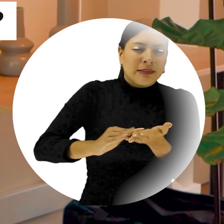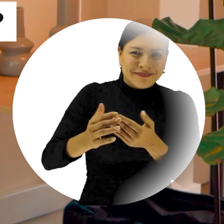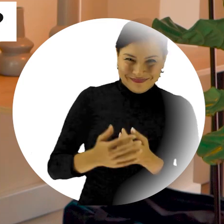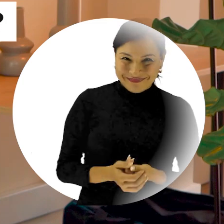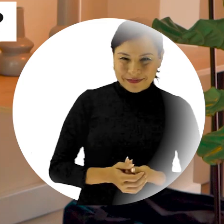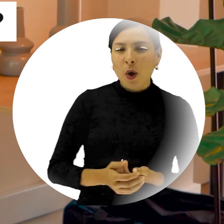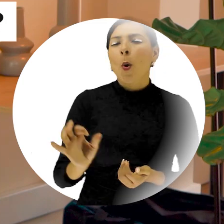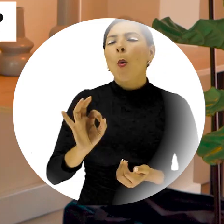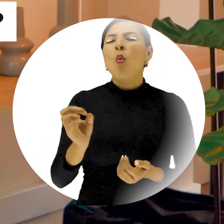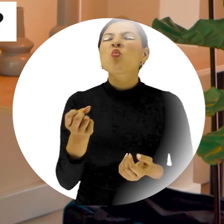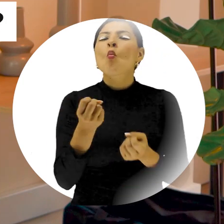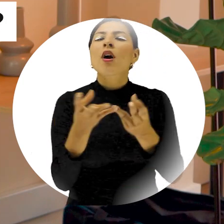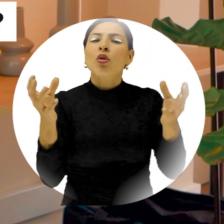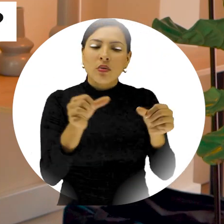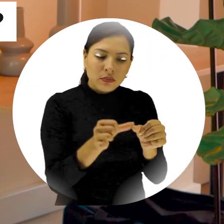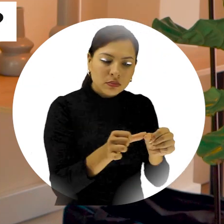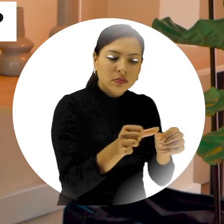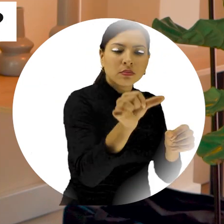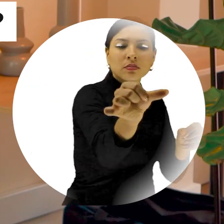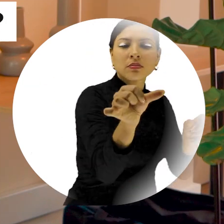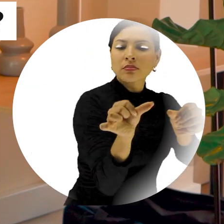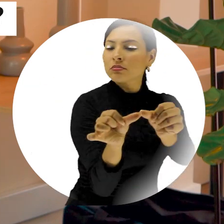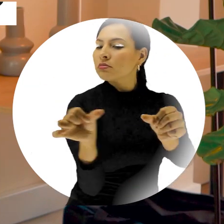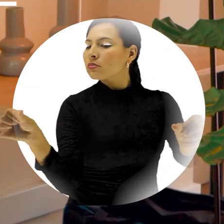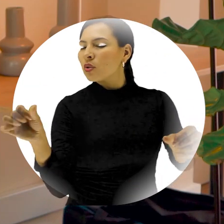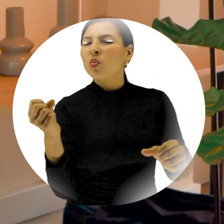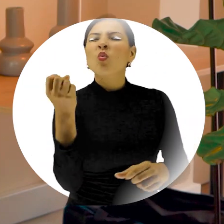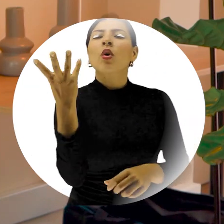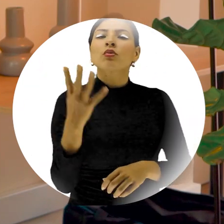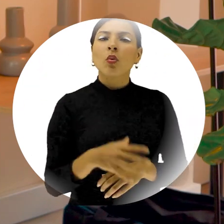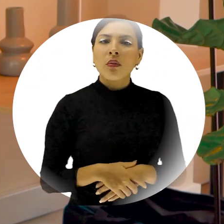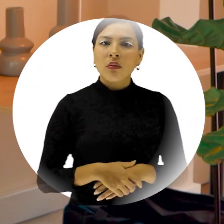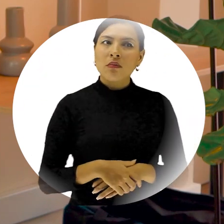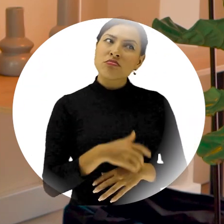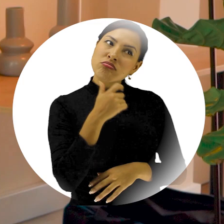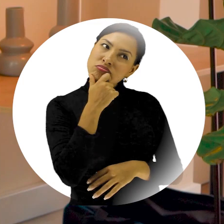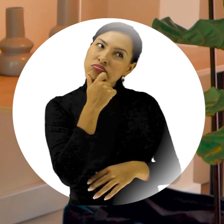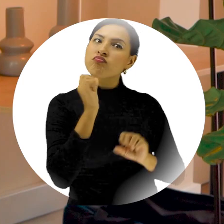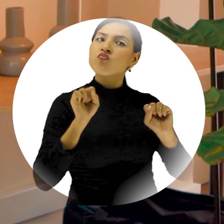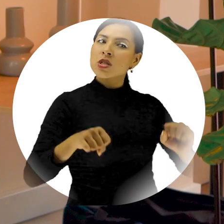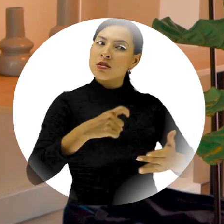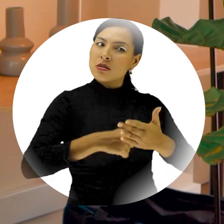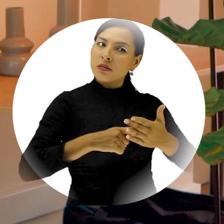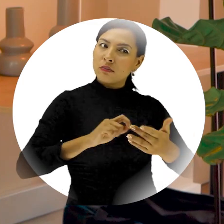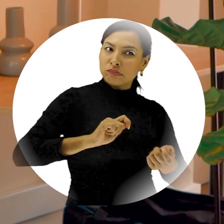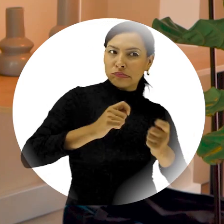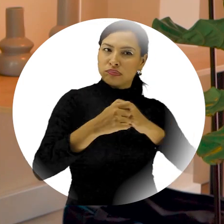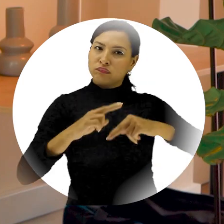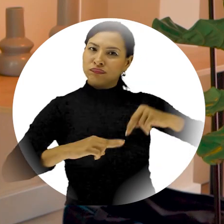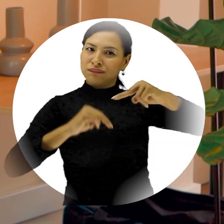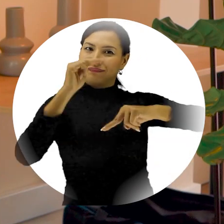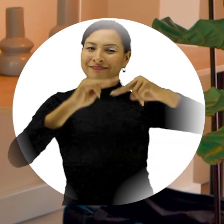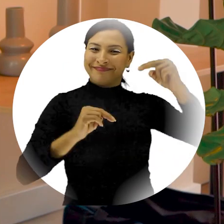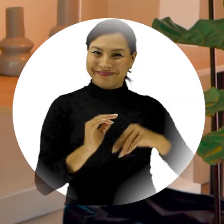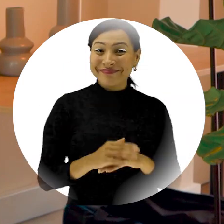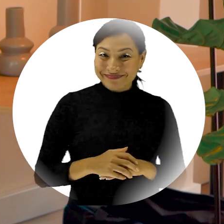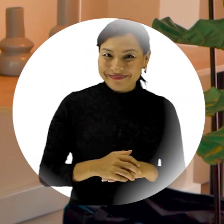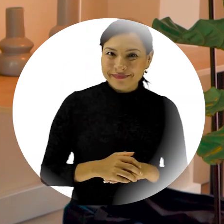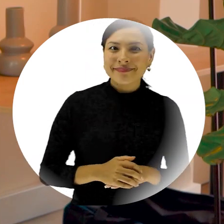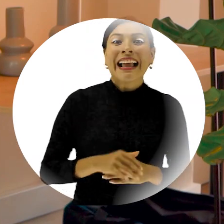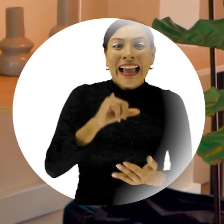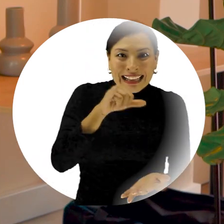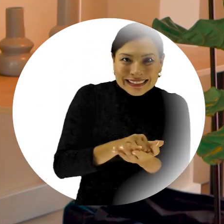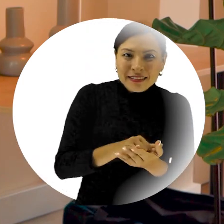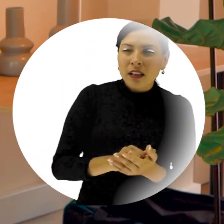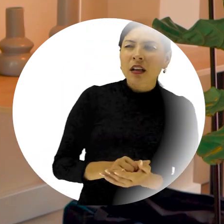tiene, ¿no? ¿Cuántas habitaciones? Si la habitación se puede volver un estudio o no. ¿Cuánto es el valor de la administración? Lo que hablábamos en el video anterior. Es decir, si